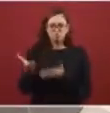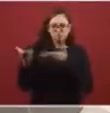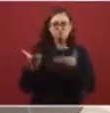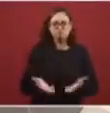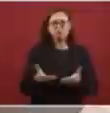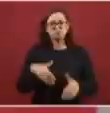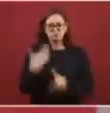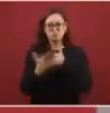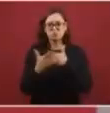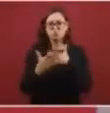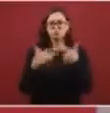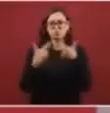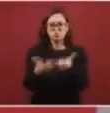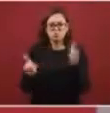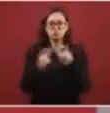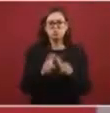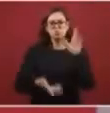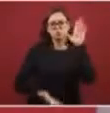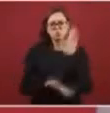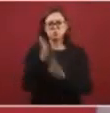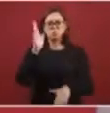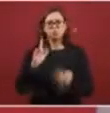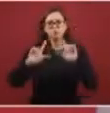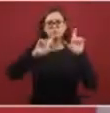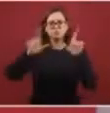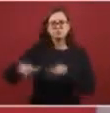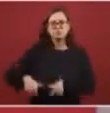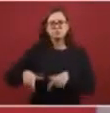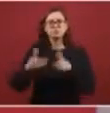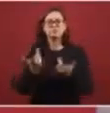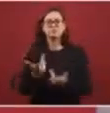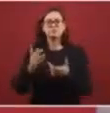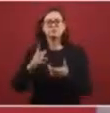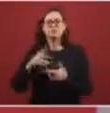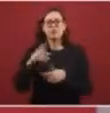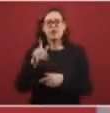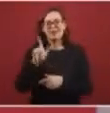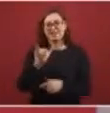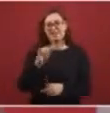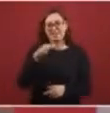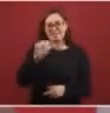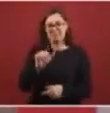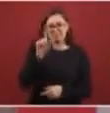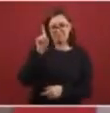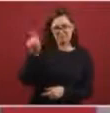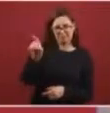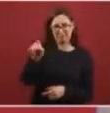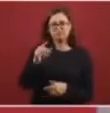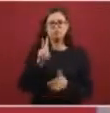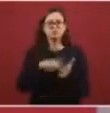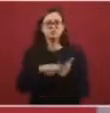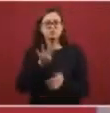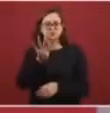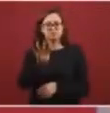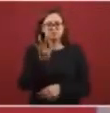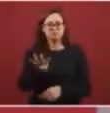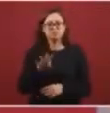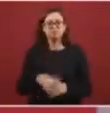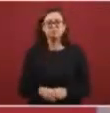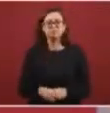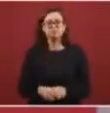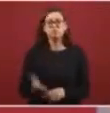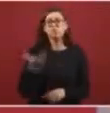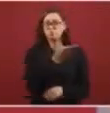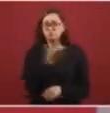selección que participará en los Juegos Panamericanos de Lima 2019. Ustedes forman parte de una delegación